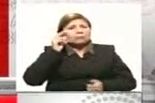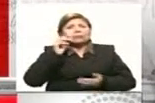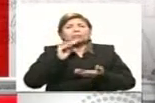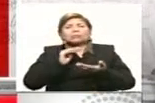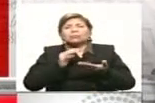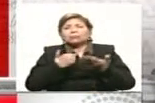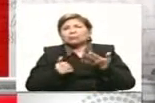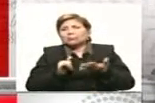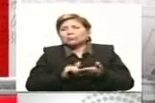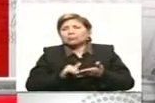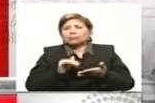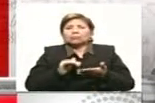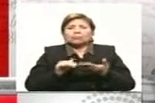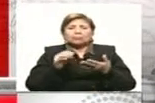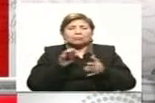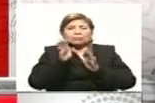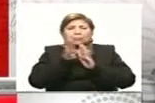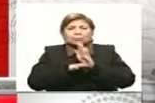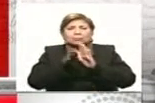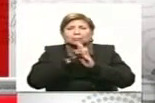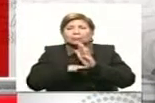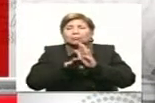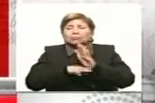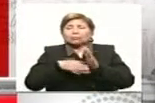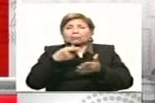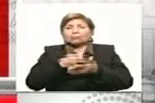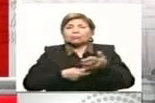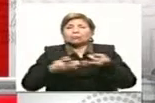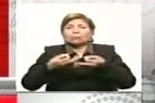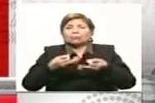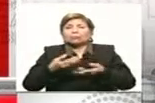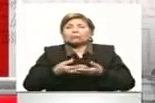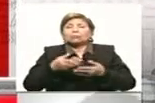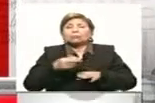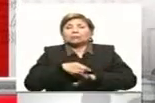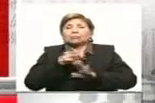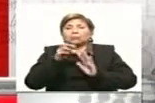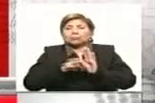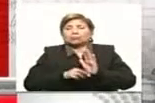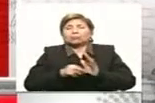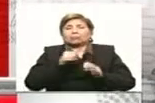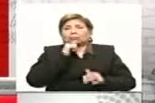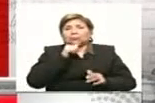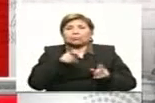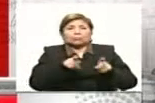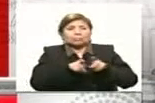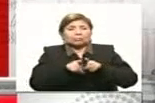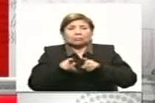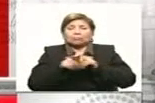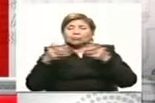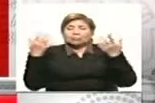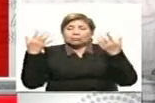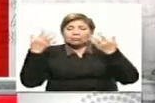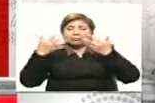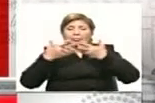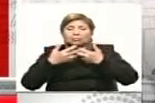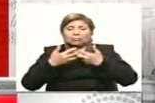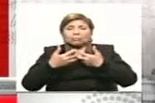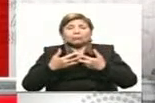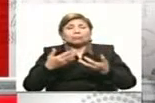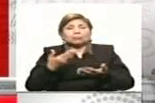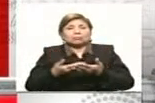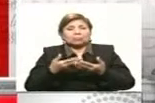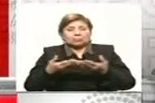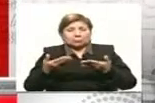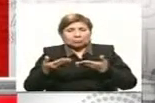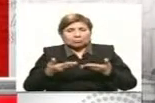justifican la disminución del presupuesto en los programas articulado nutricional, control